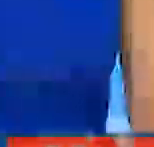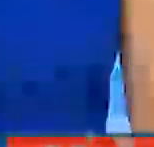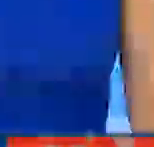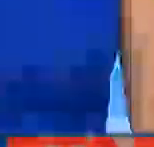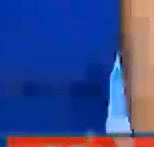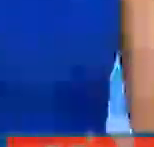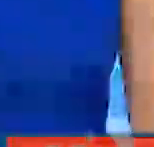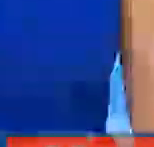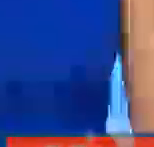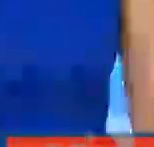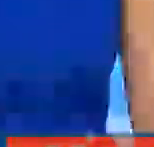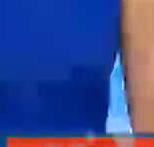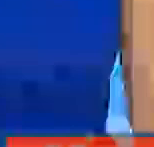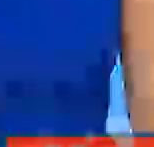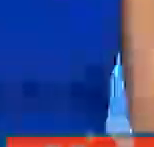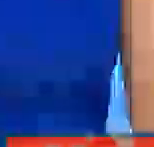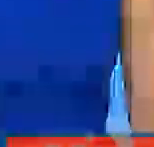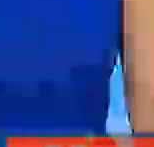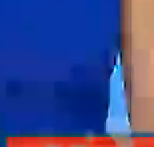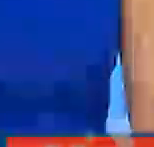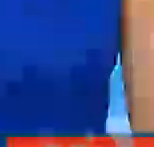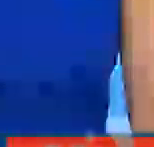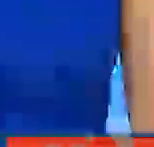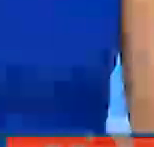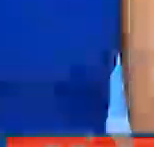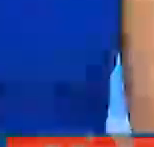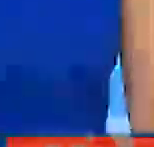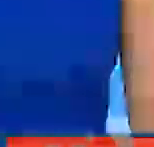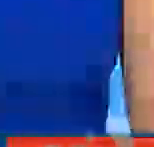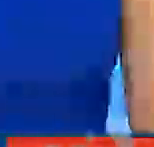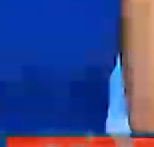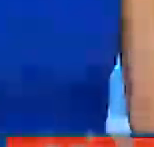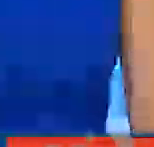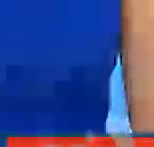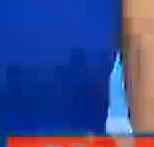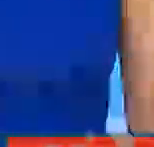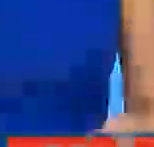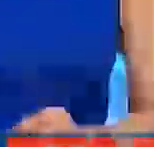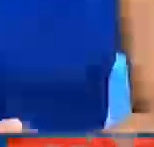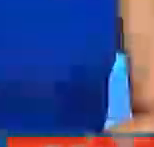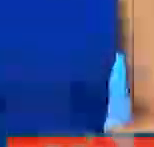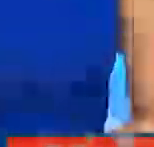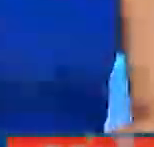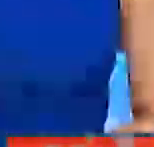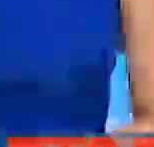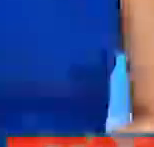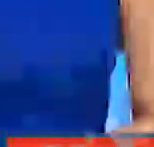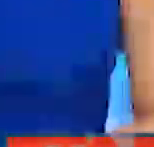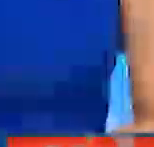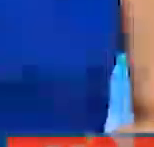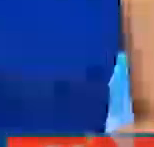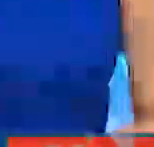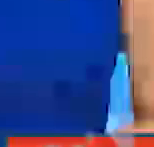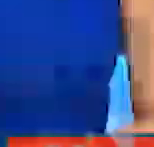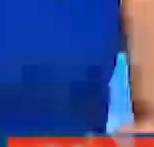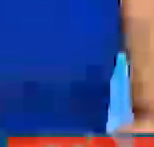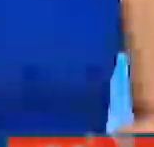Corte Nacional de Justicia. Y vamos hacia allá con Fausto Yepes, que ha dado seguimiento al caso. Buenas tardes, Fausto. Te escuchamos.